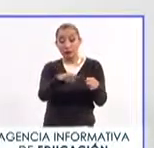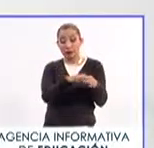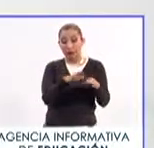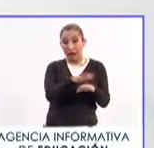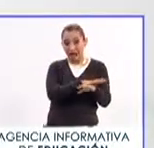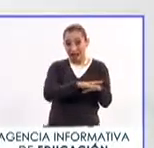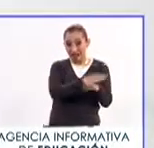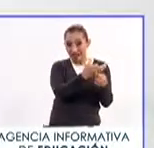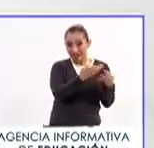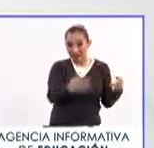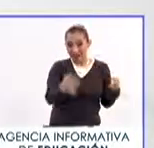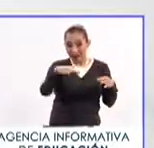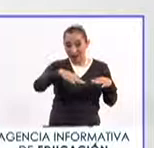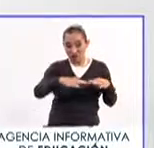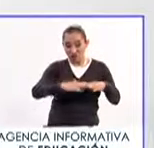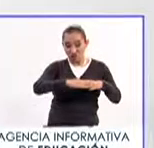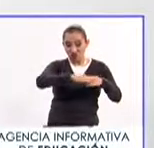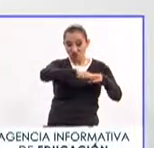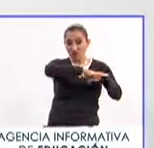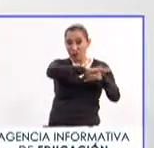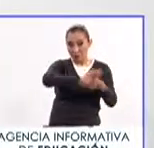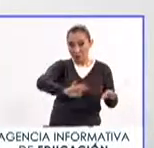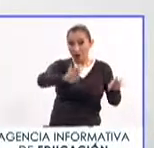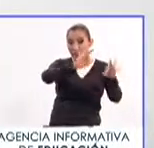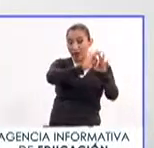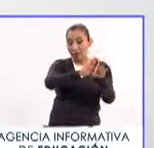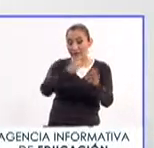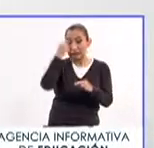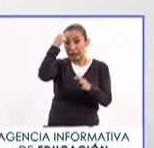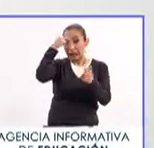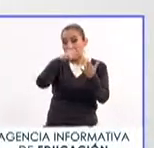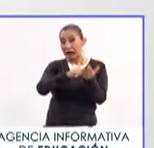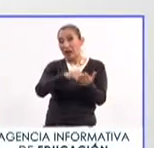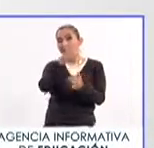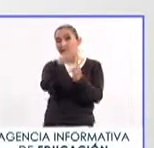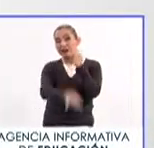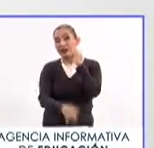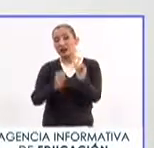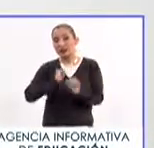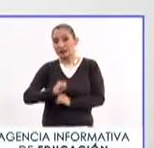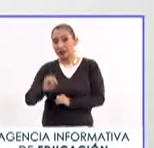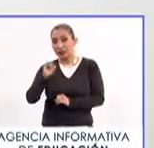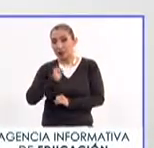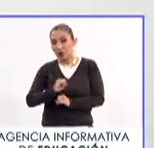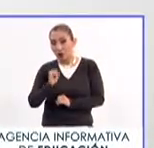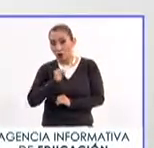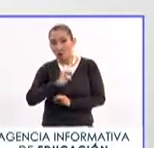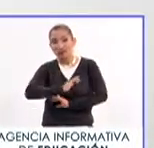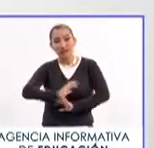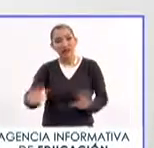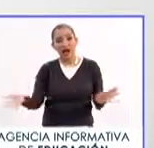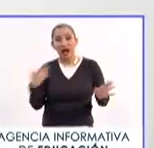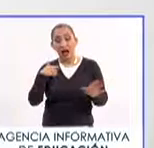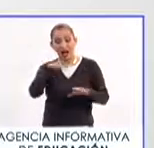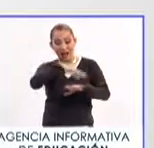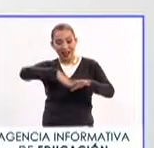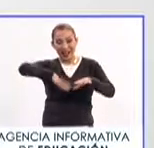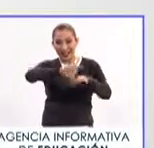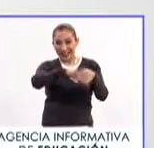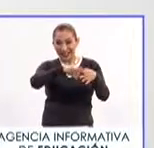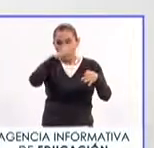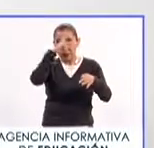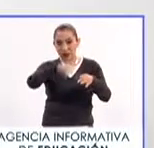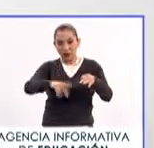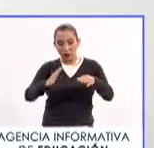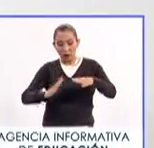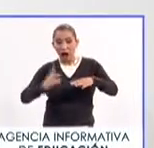son bajas, este es un impacto importantísimo, ¿no? Se prevé que a finales de siglo ya haya ciudades costeras de México que empiecen